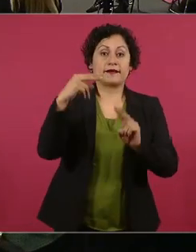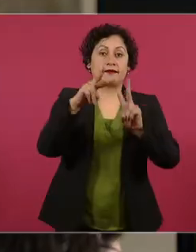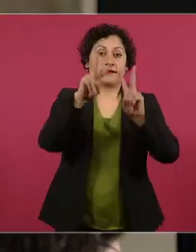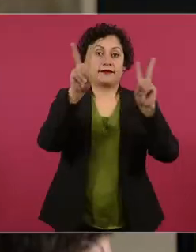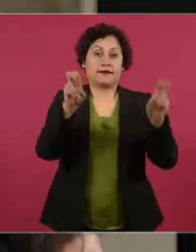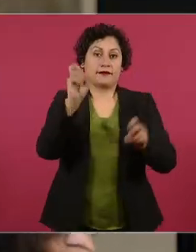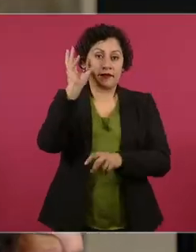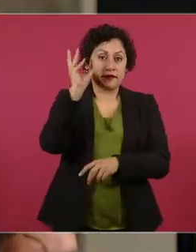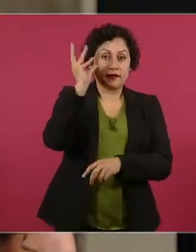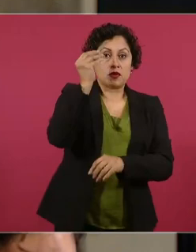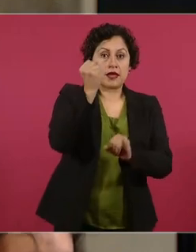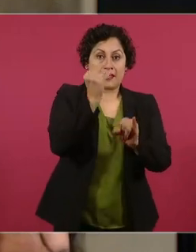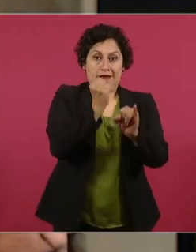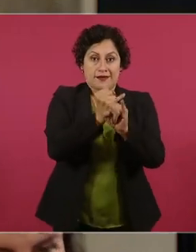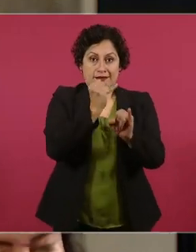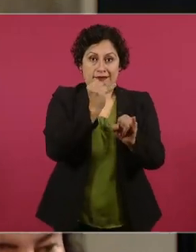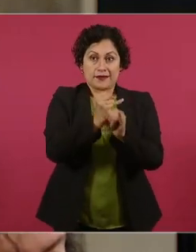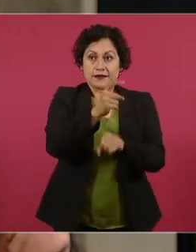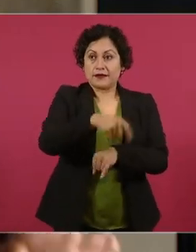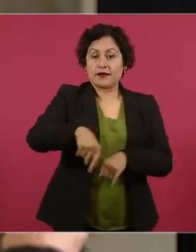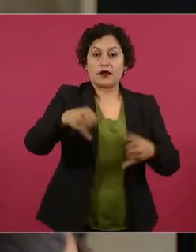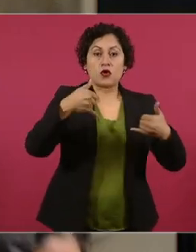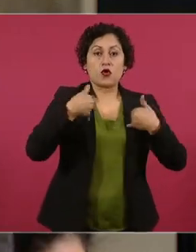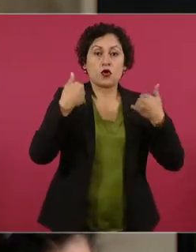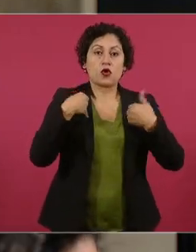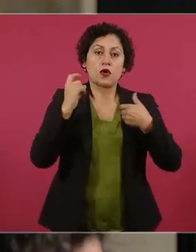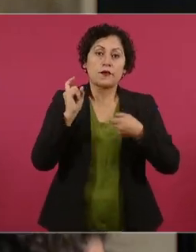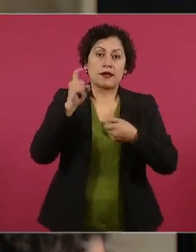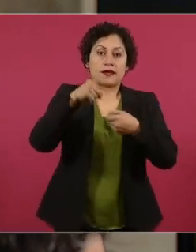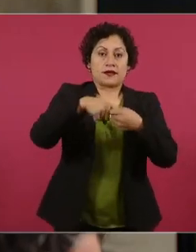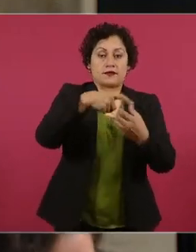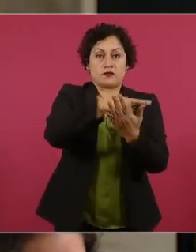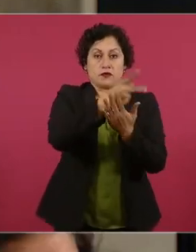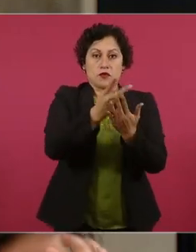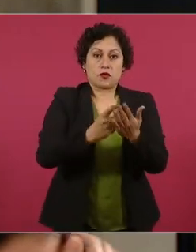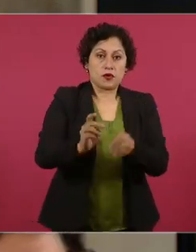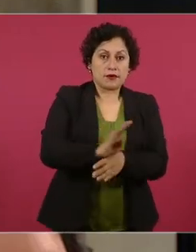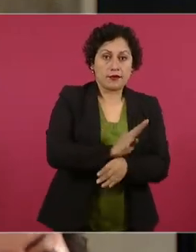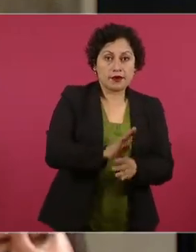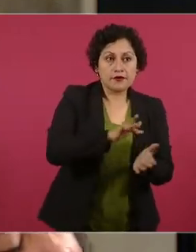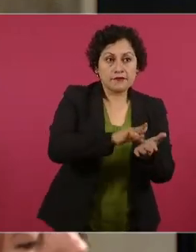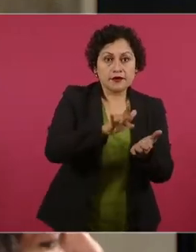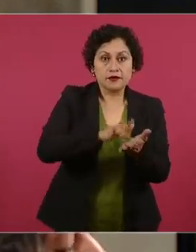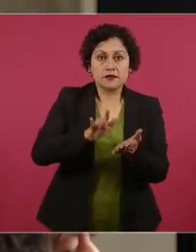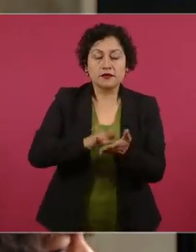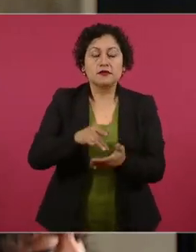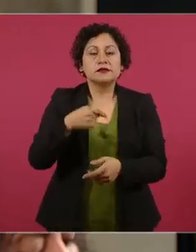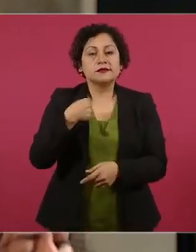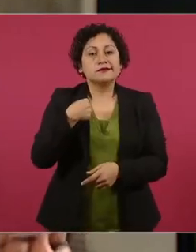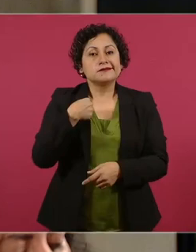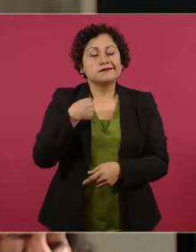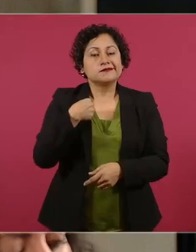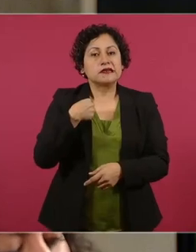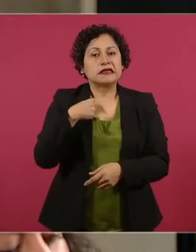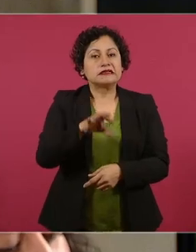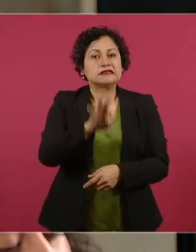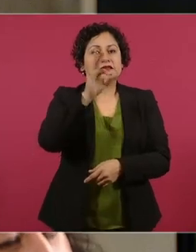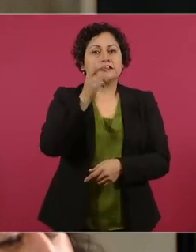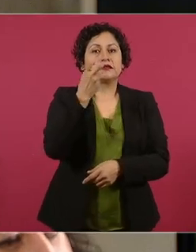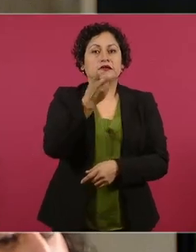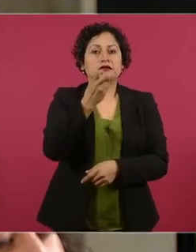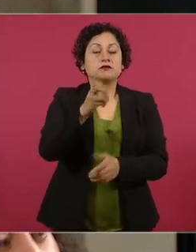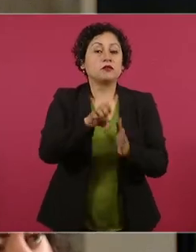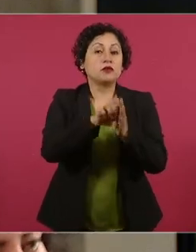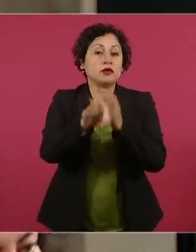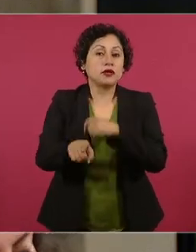con internet y el arraigo de los jóvenes en programas como Jóvenes Construyendo el Futuro, pues me hizo importante también hacer hincapié aquí que en el municipio de Querétaro